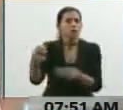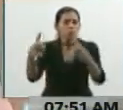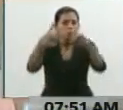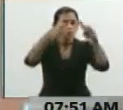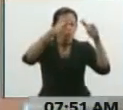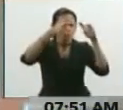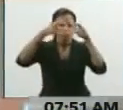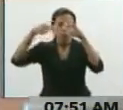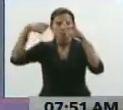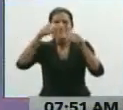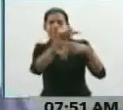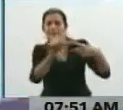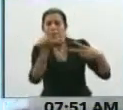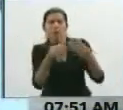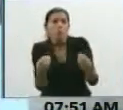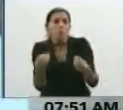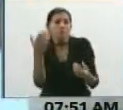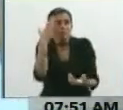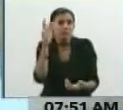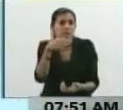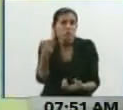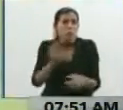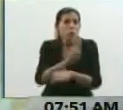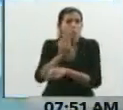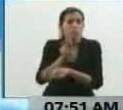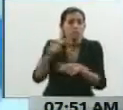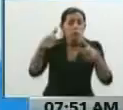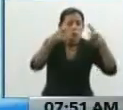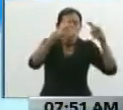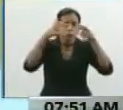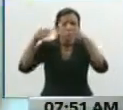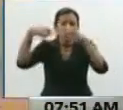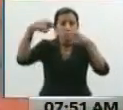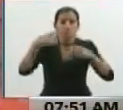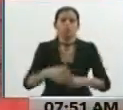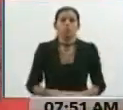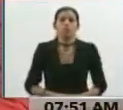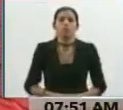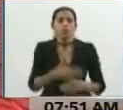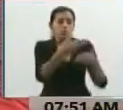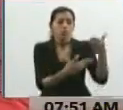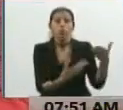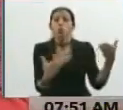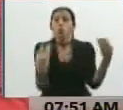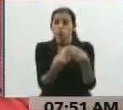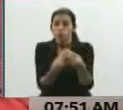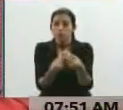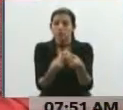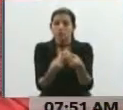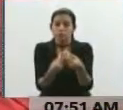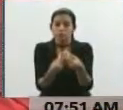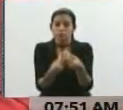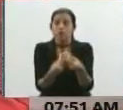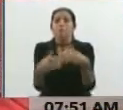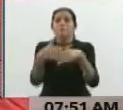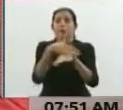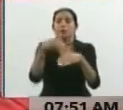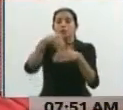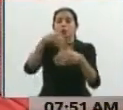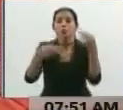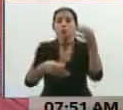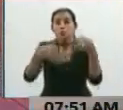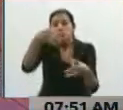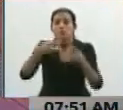durante estas semanas bueno mira están desplegados volé te repito es una resolución conjunta con el ministerio del poder popular interior justicia y para que el ministerio de la defensa